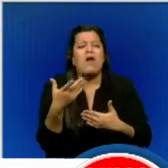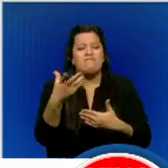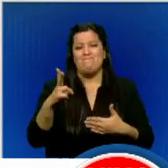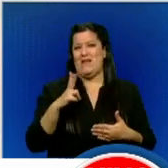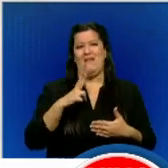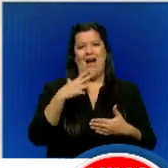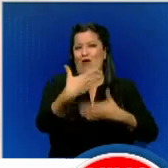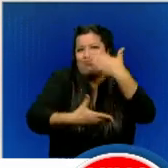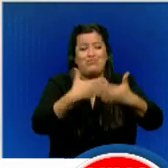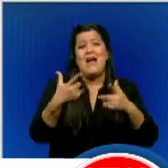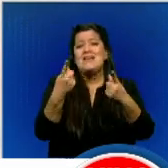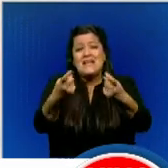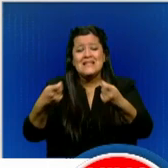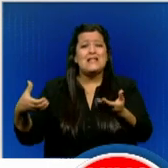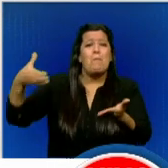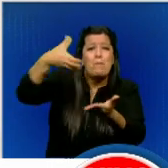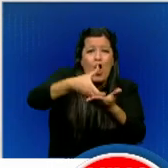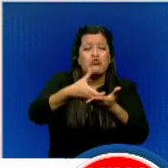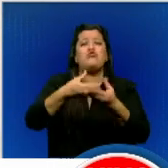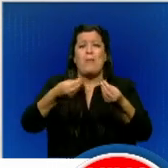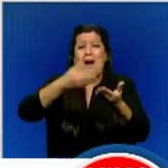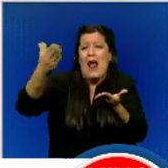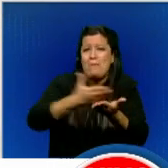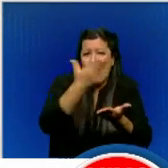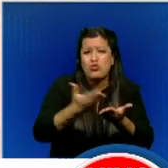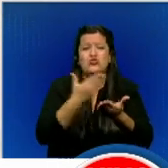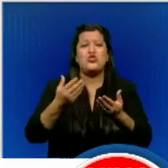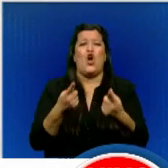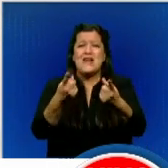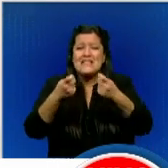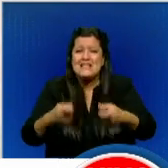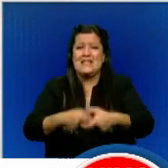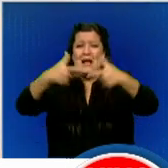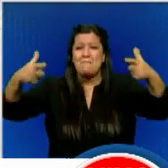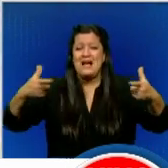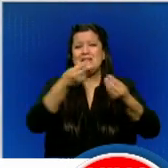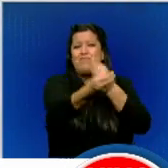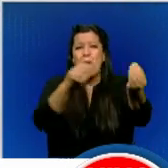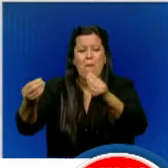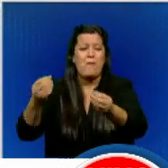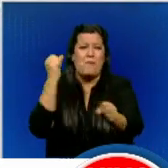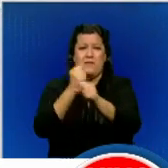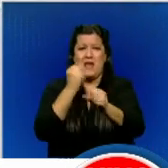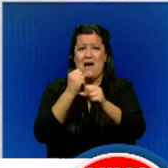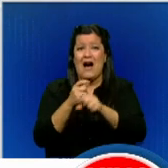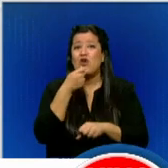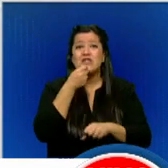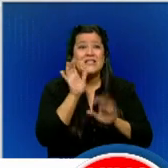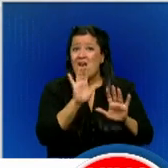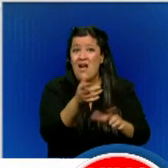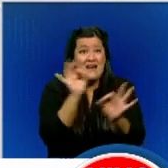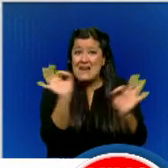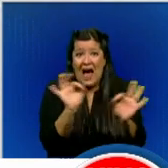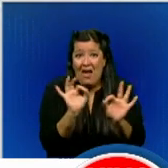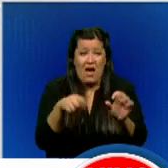necesitamos inversión productiva aumentar la actividad económica generar empleo si no es imposible pensar